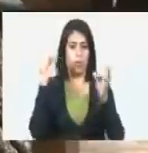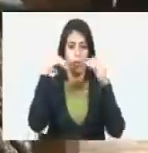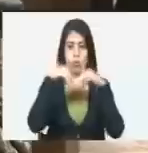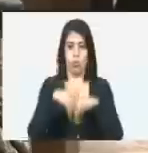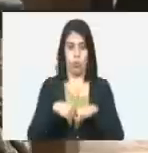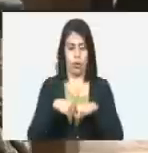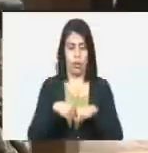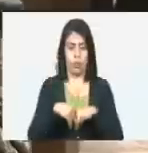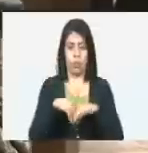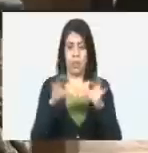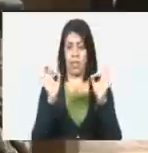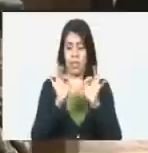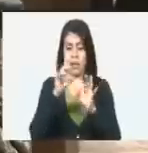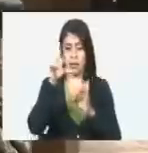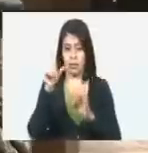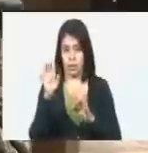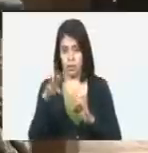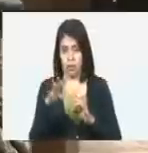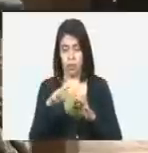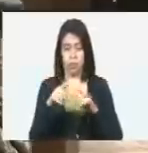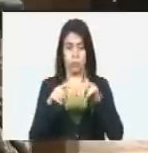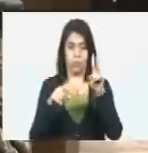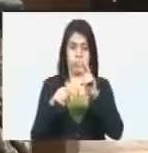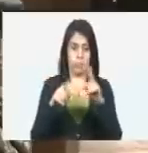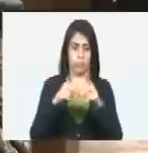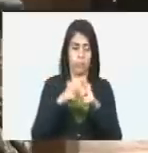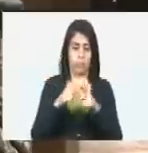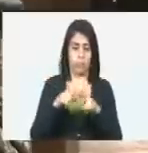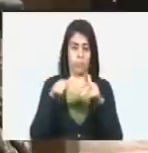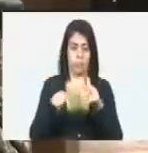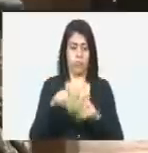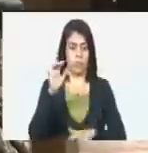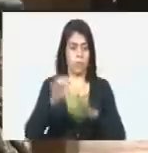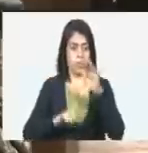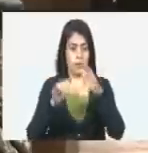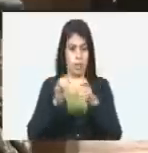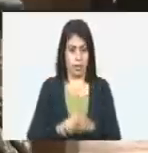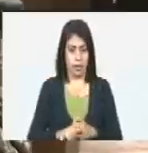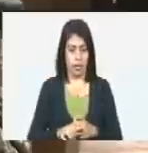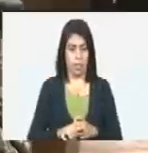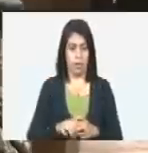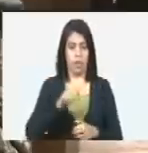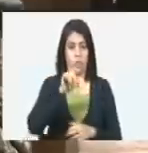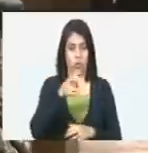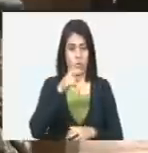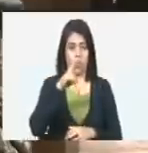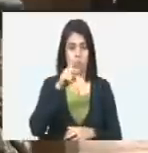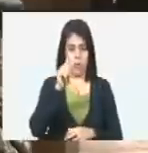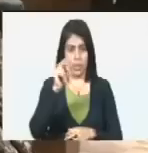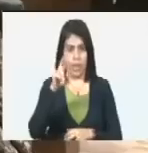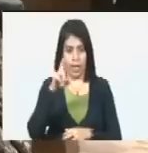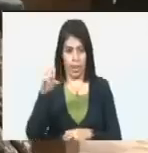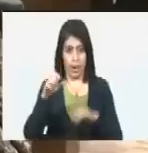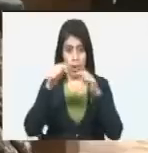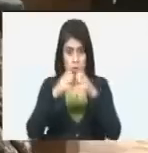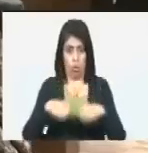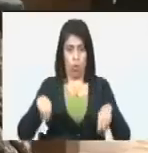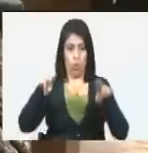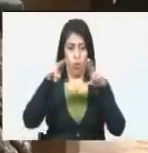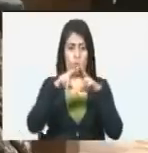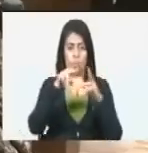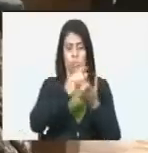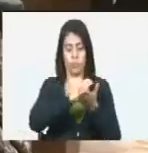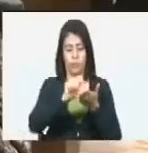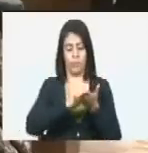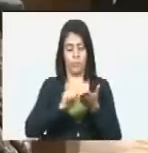partes. Es allí cuando el secretario general Guterres, el actual, en una carta, yo siempre